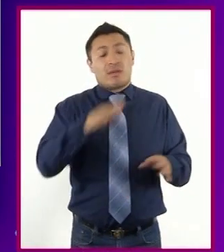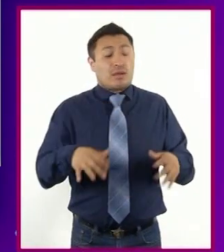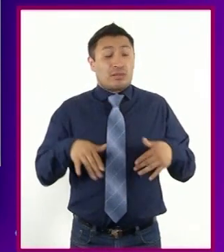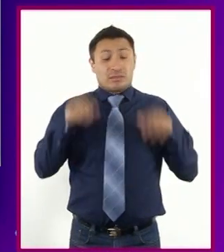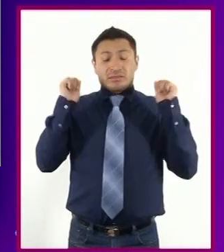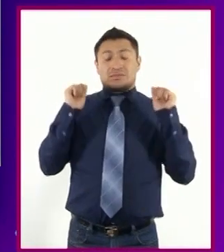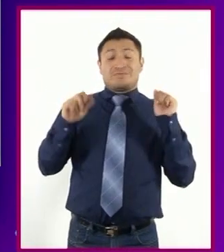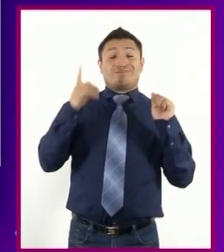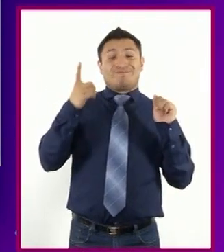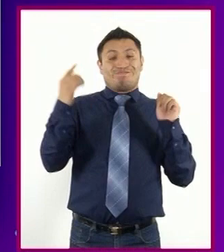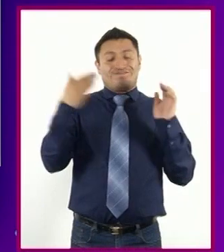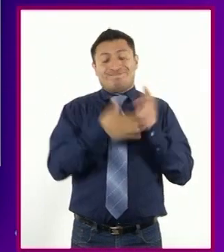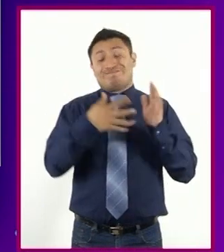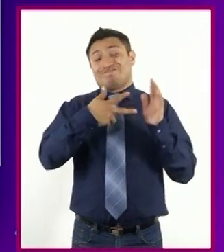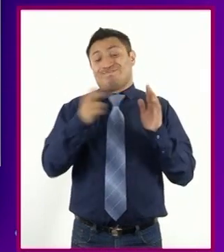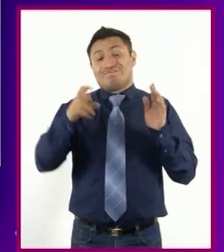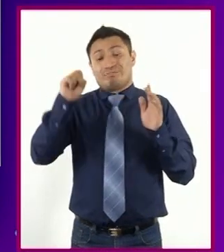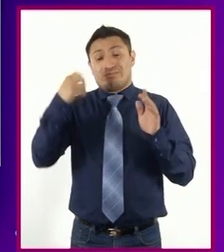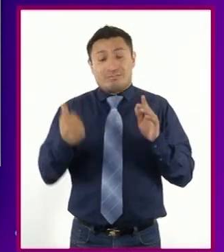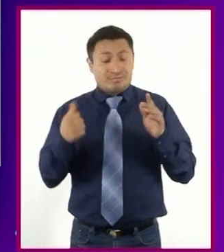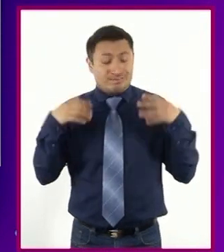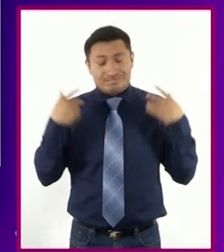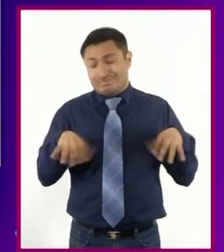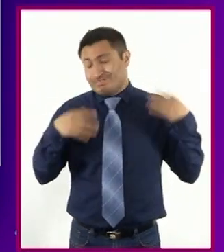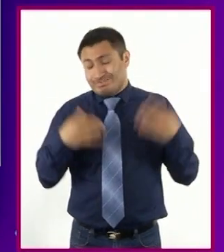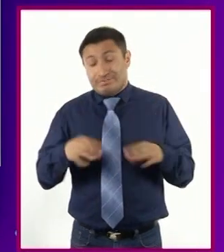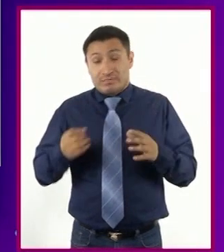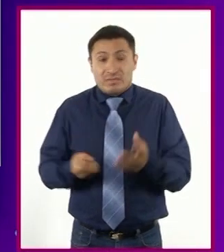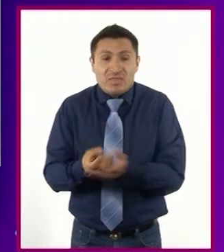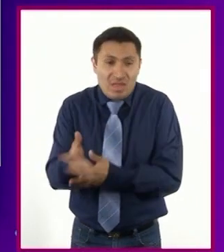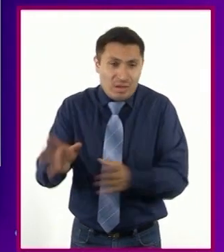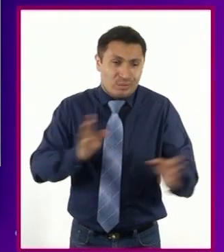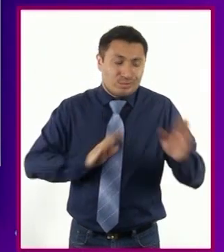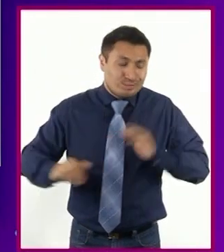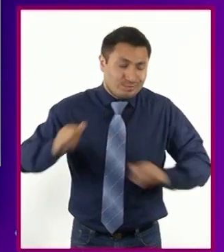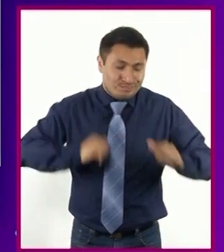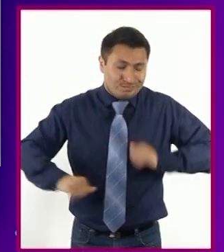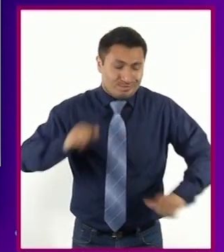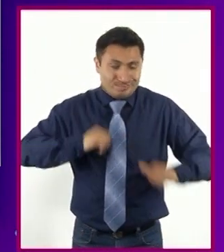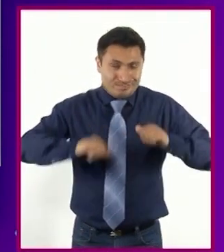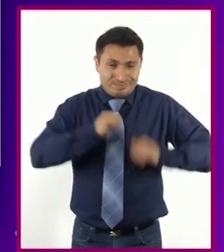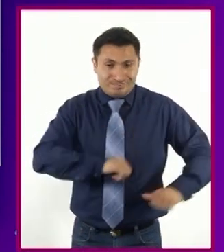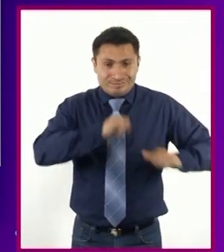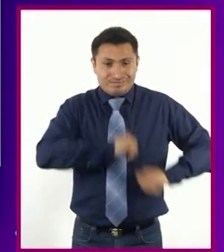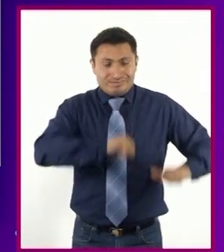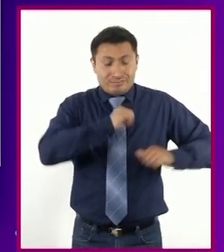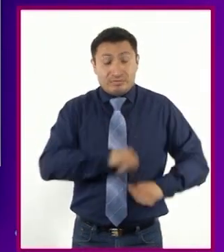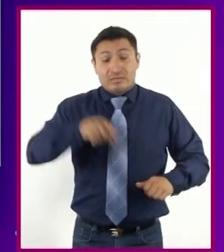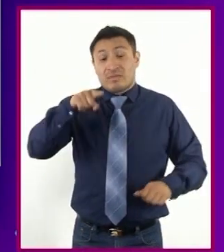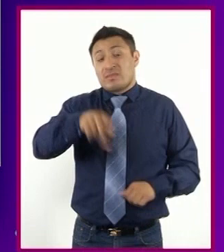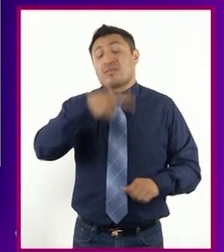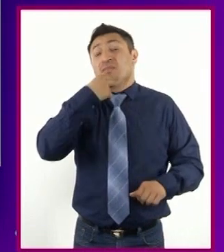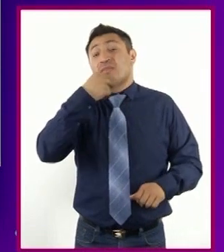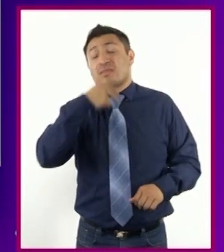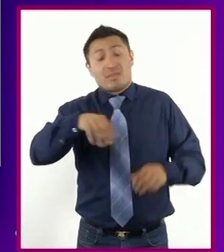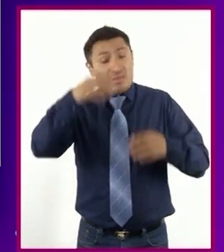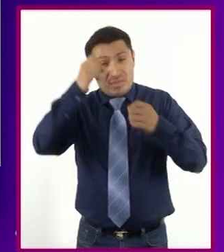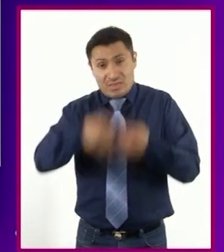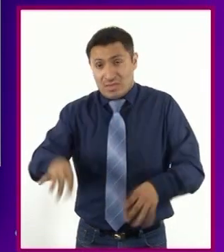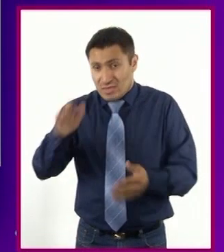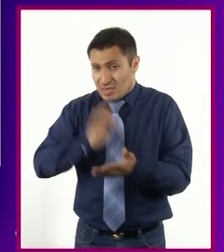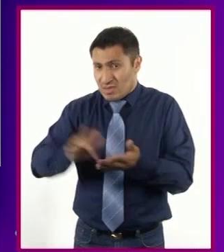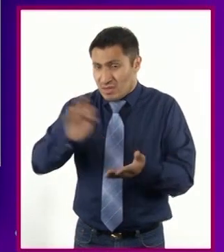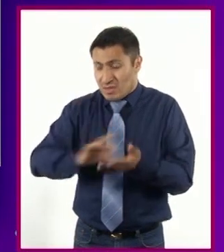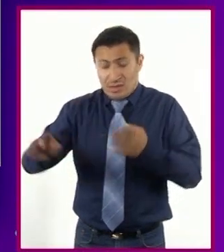de 1866. Con la salida del ejército francés, Maximiliano perdió el apoyo militar para mantener